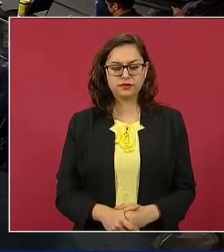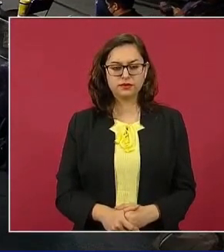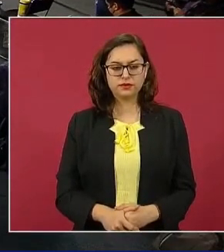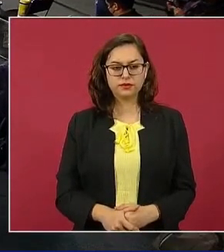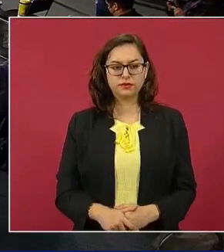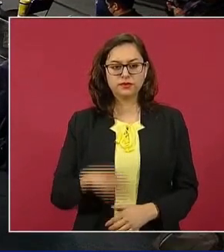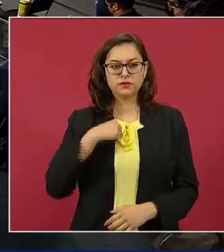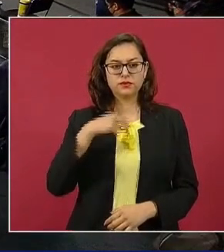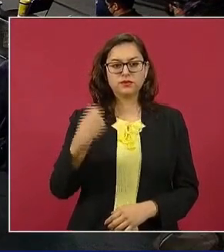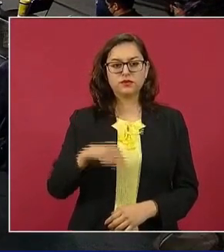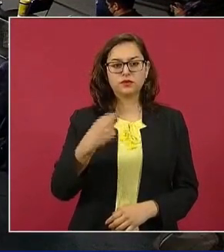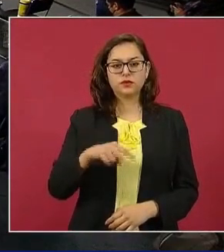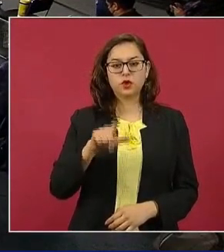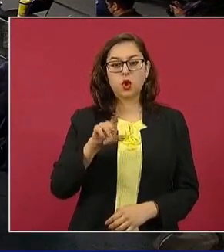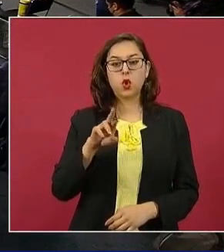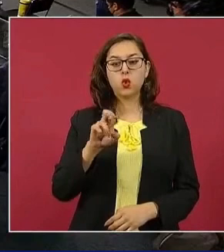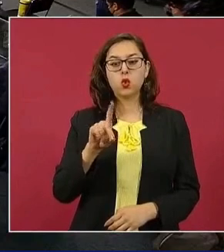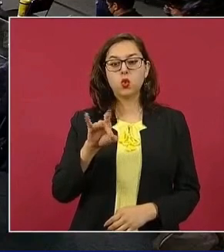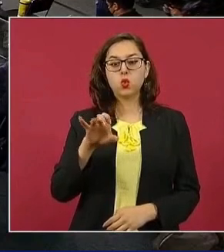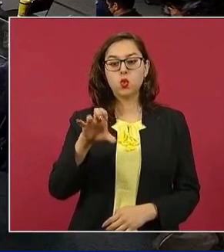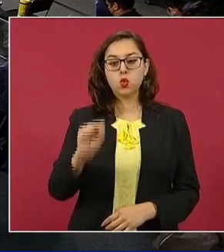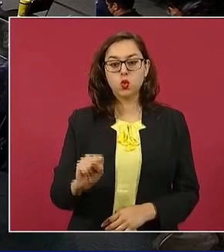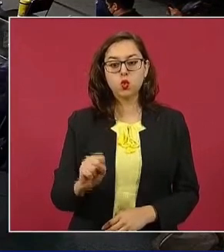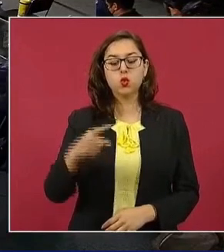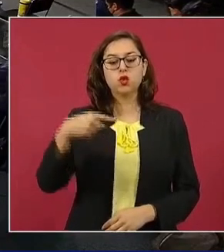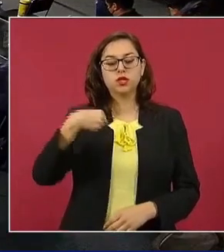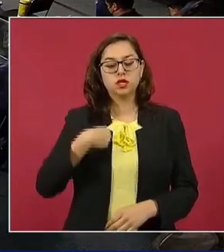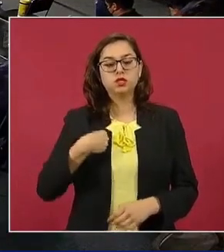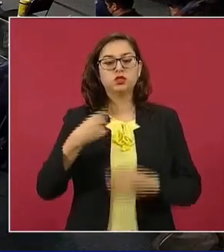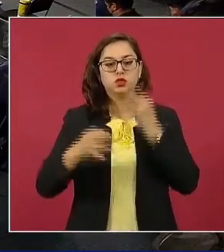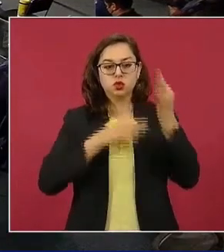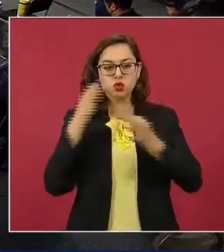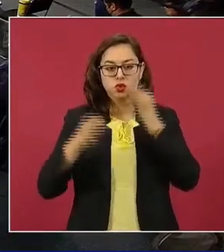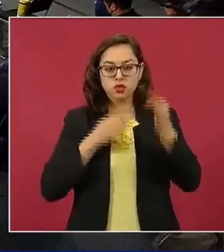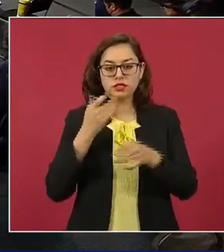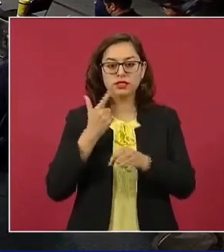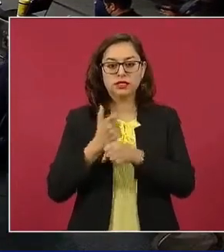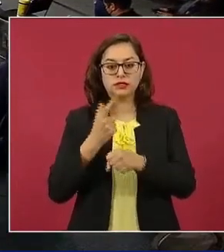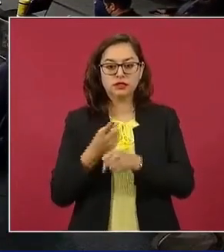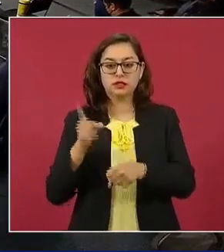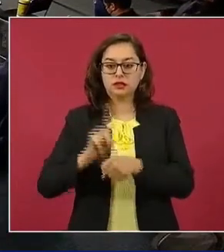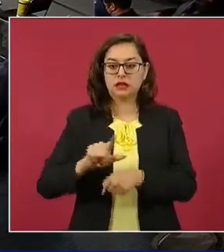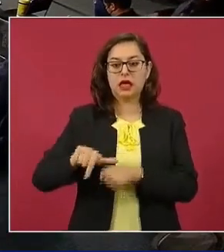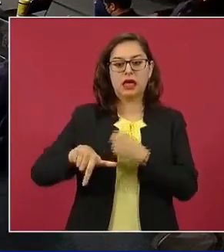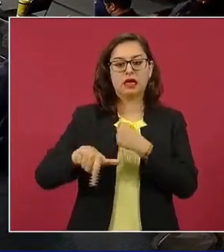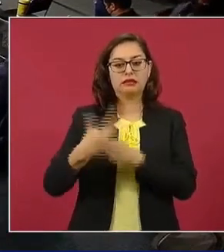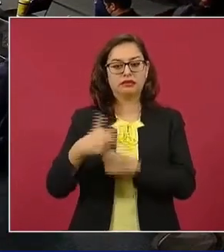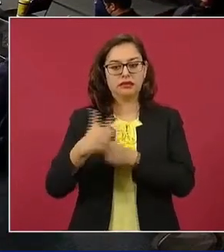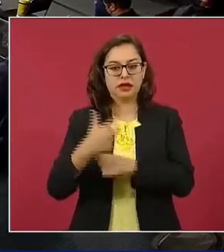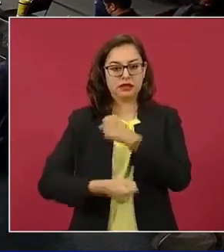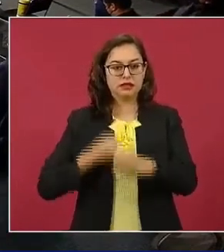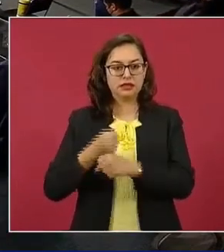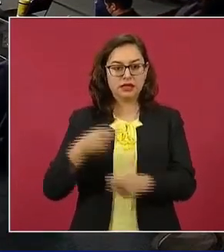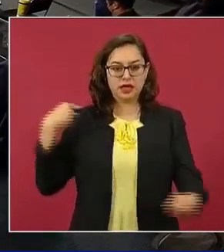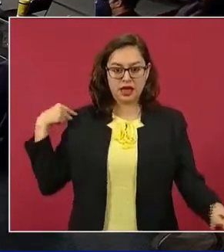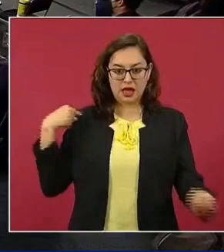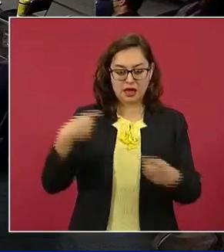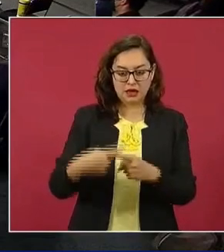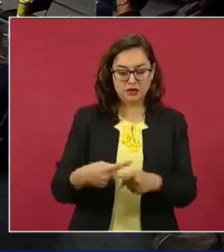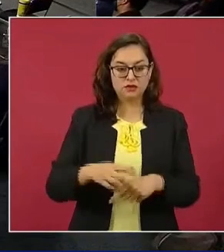Maldonado, vengo representando al semanario Séptimo Día con 13 años de existencia y vengo justamente de la ciudad de